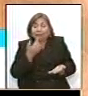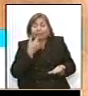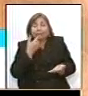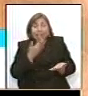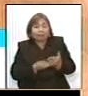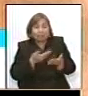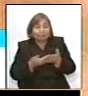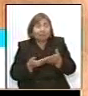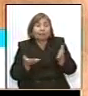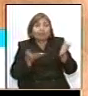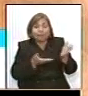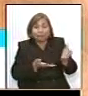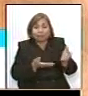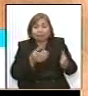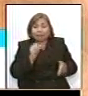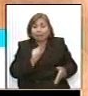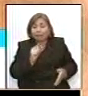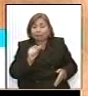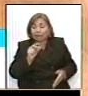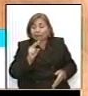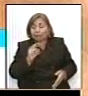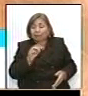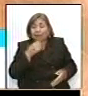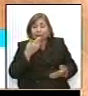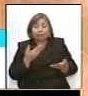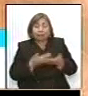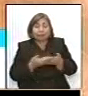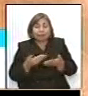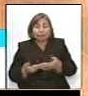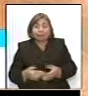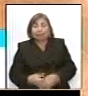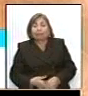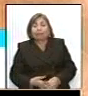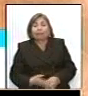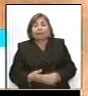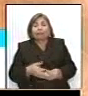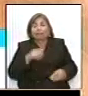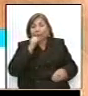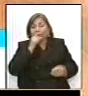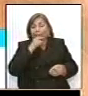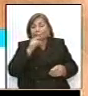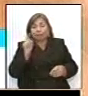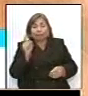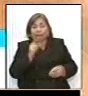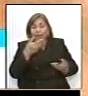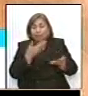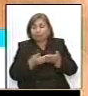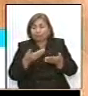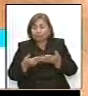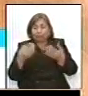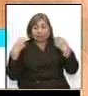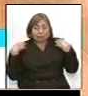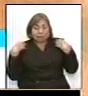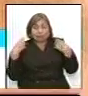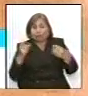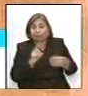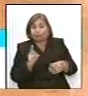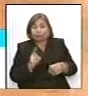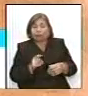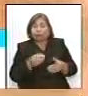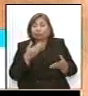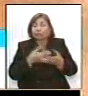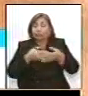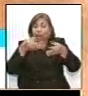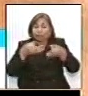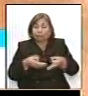consistente con lo expresado por el congresista Salaverry en el sentido de que los informes cuestionados por el programa periodístico Panorama no salieron de su despacho congresal. No